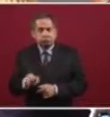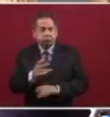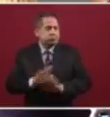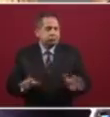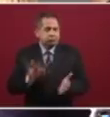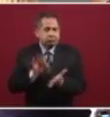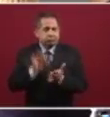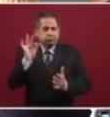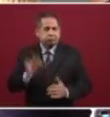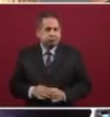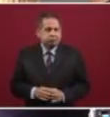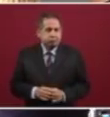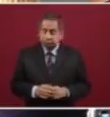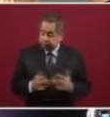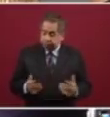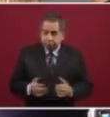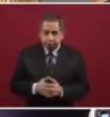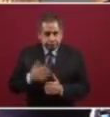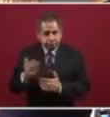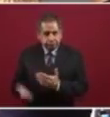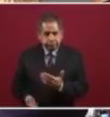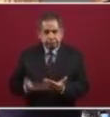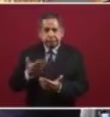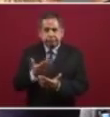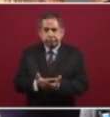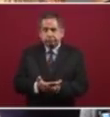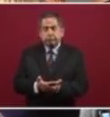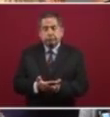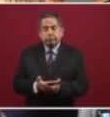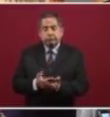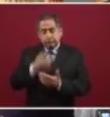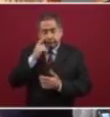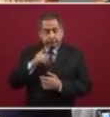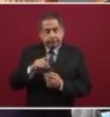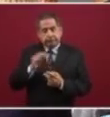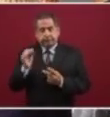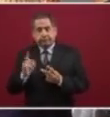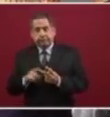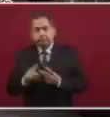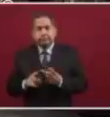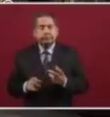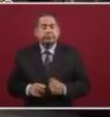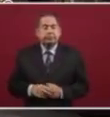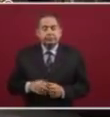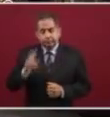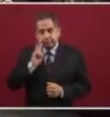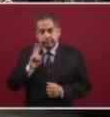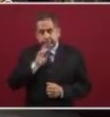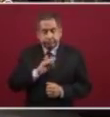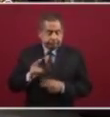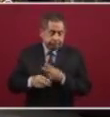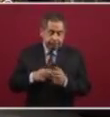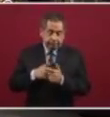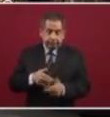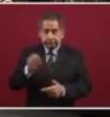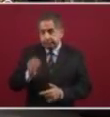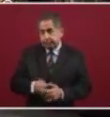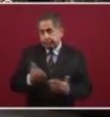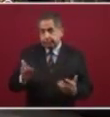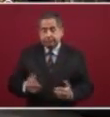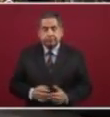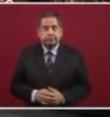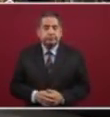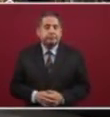Entonces, esa es la propuesta alternativa, ¿no? A ver si se acepta.